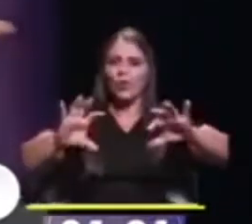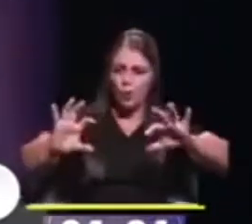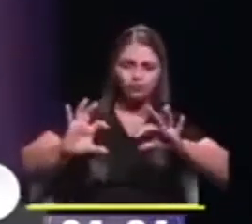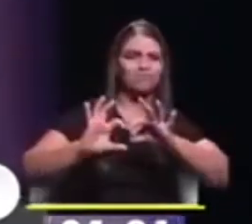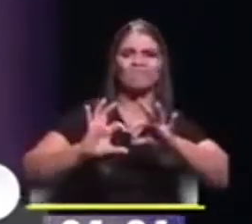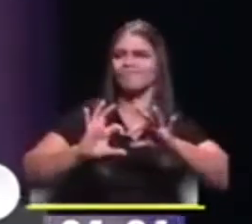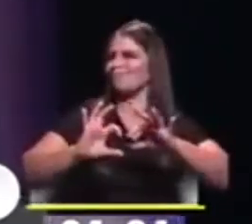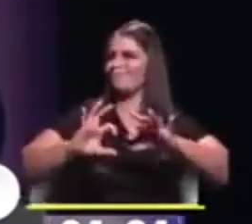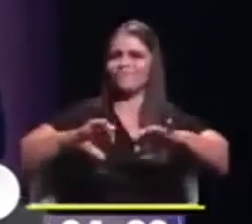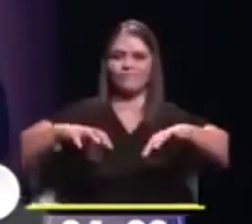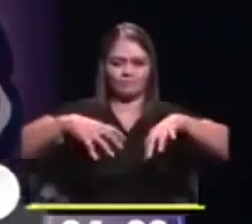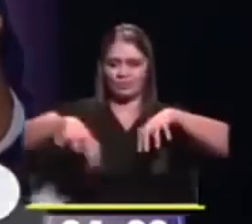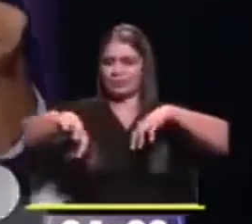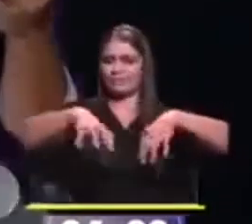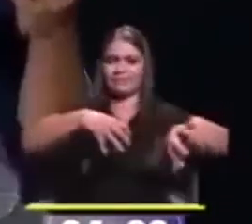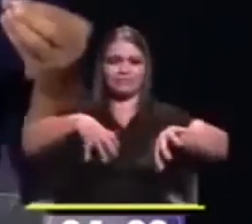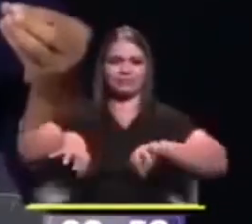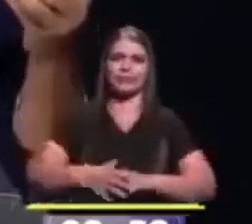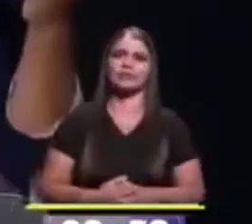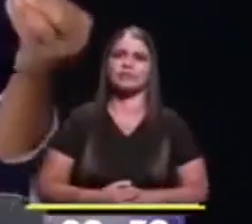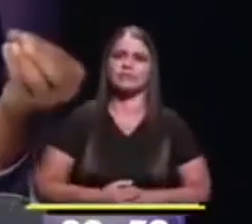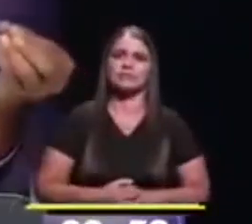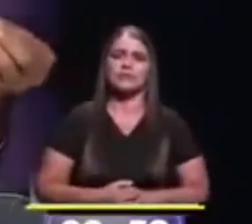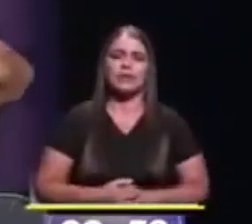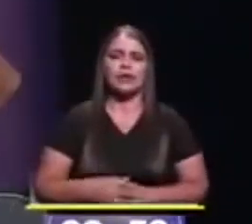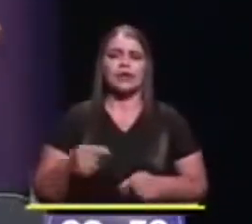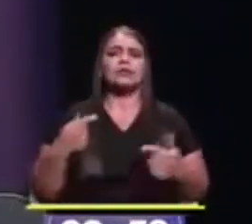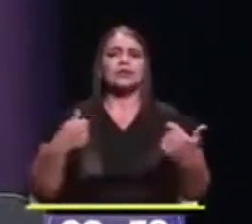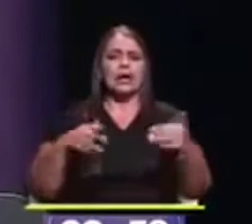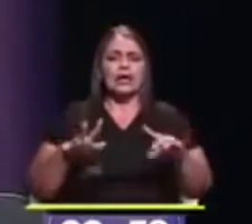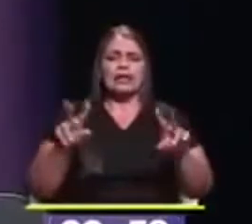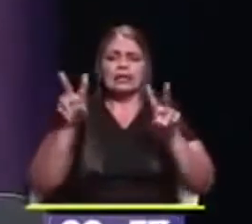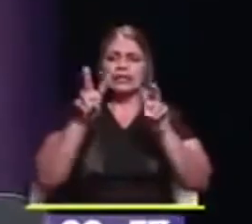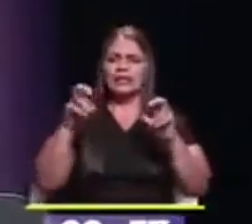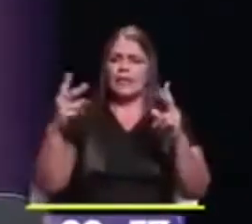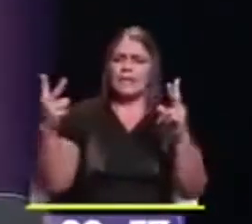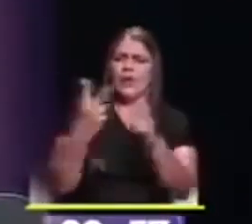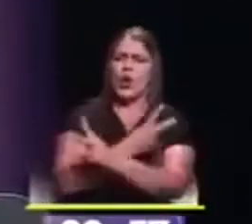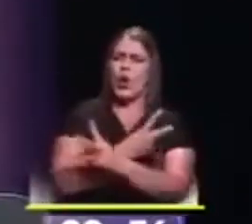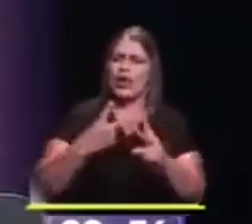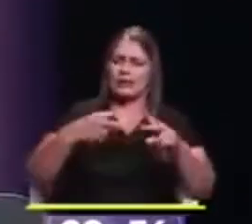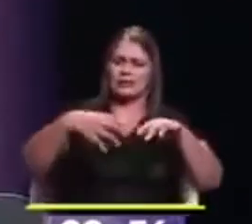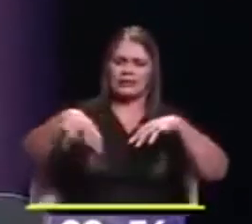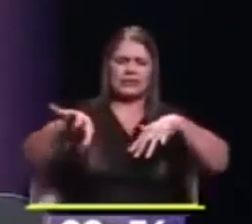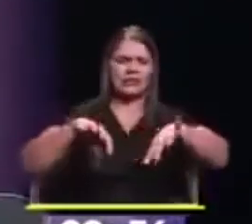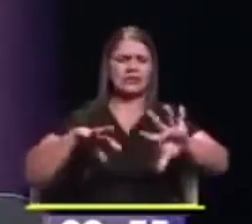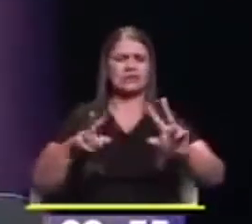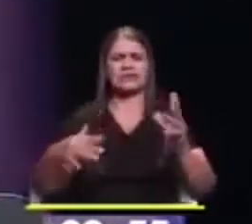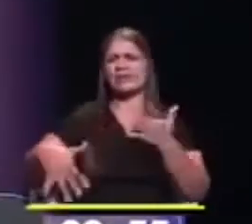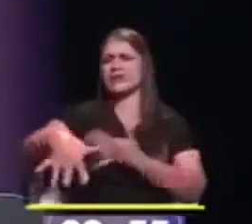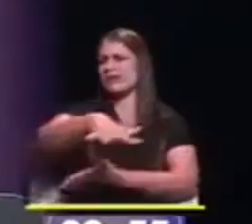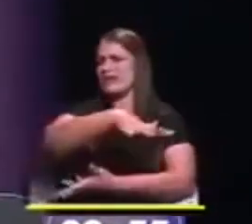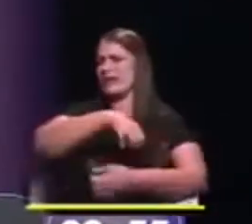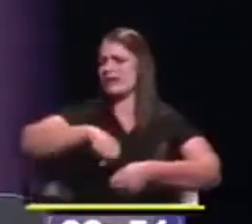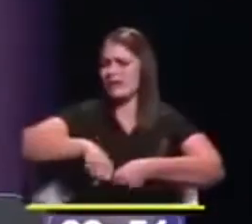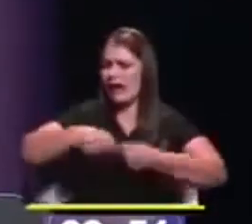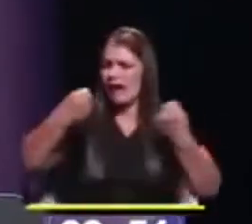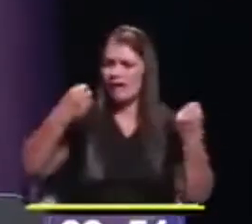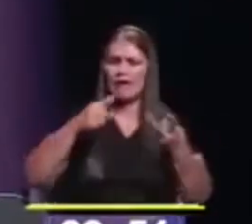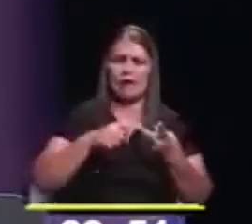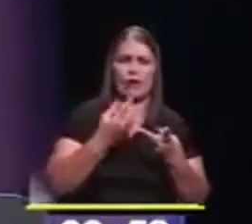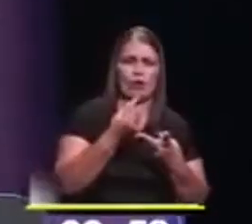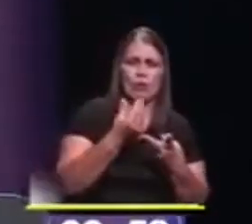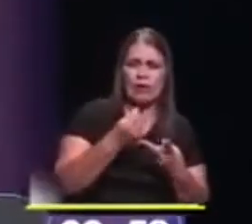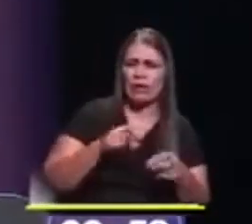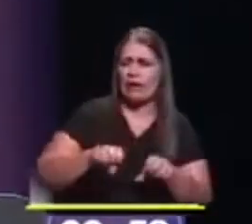juntos. En Colombia hemos vivido bajo el agobio de la violencia que ha destruido la vida y ha destruido recursos económicos